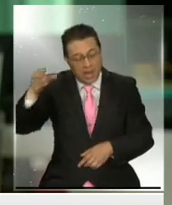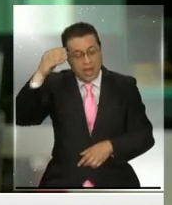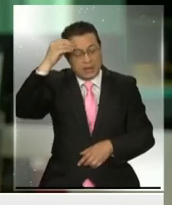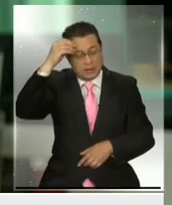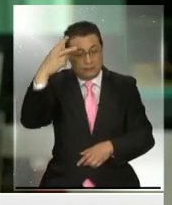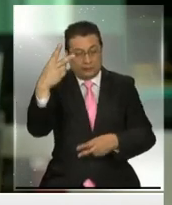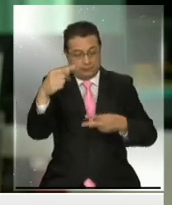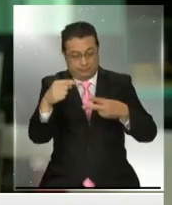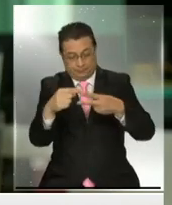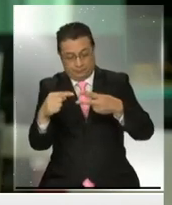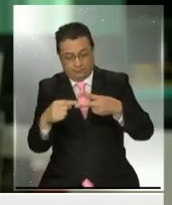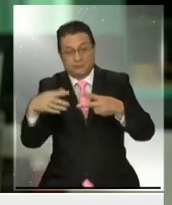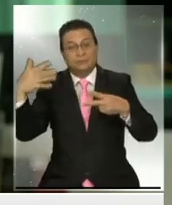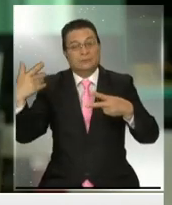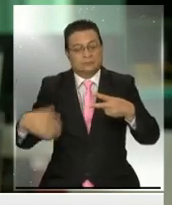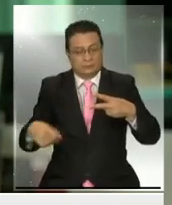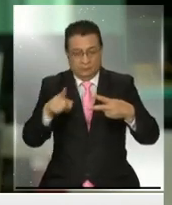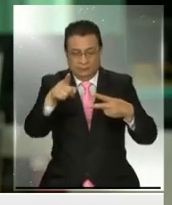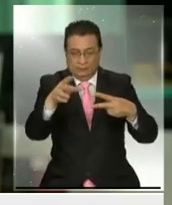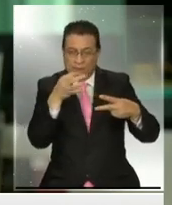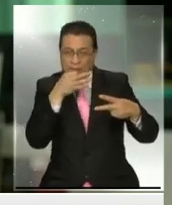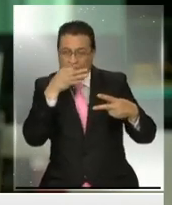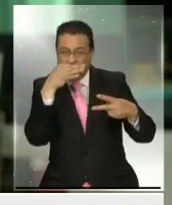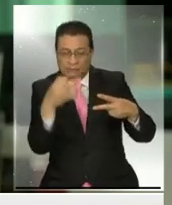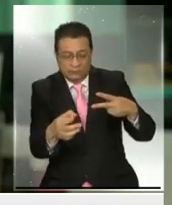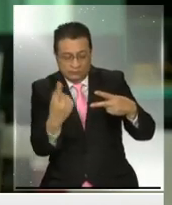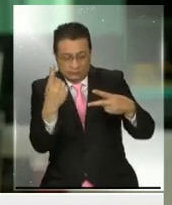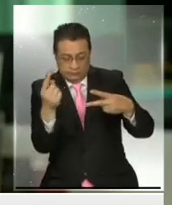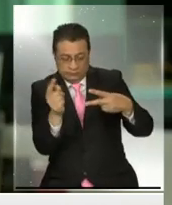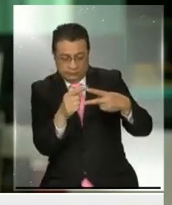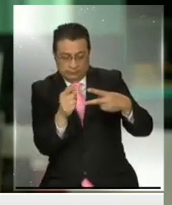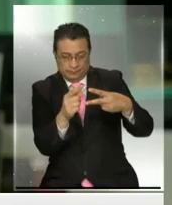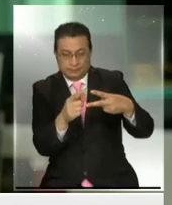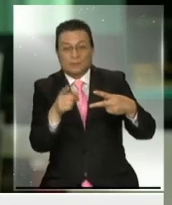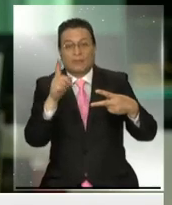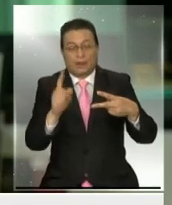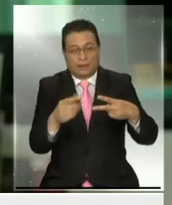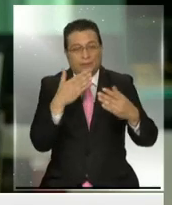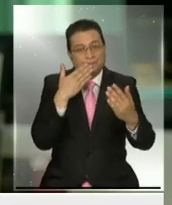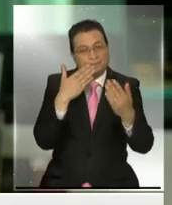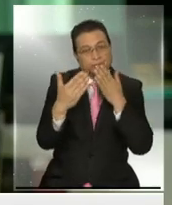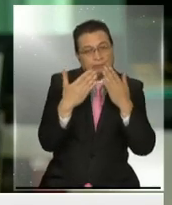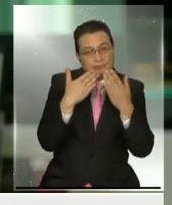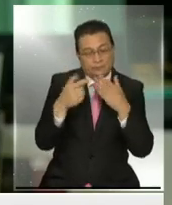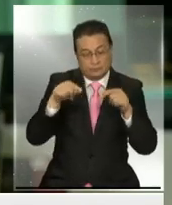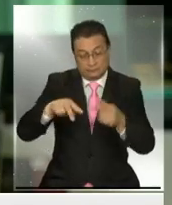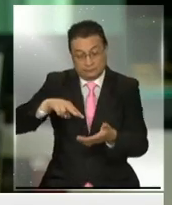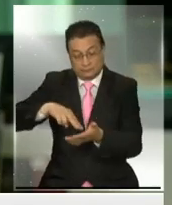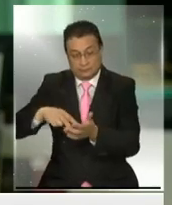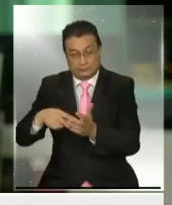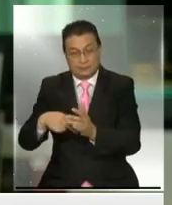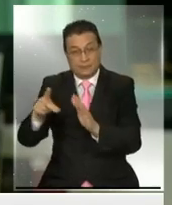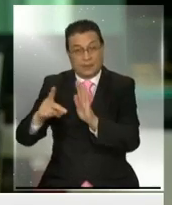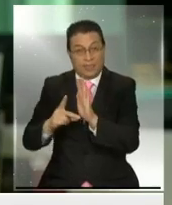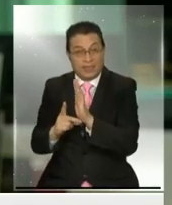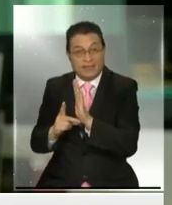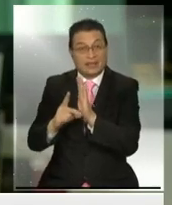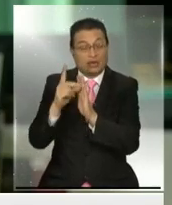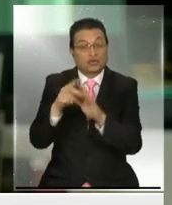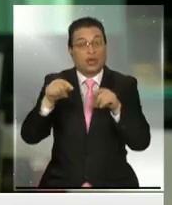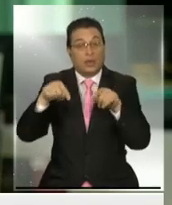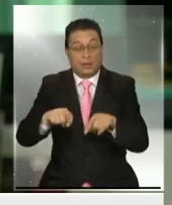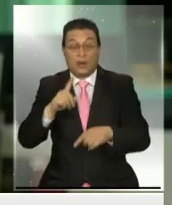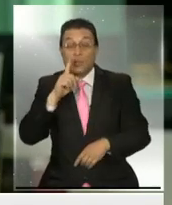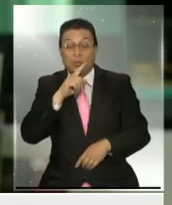cosas que yo creo son previas y que usted en alguna medida las sugirió uno yo creo que vamos a tener que discutir la raíz de esta crisis y el modelo de desarrollo que hemos tenido los últimos